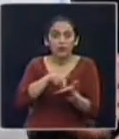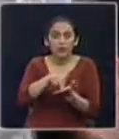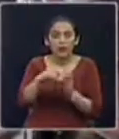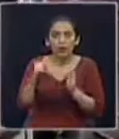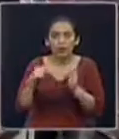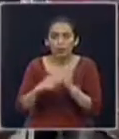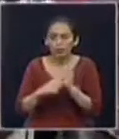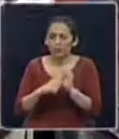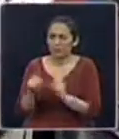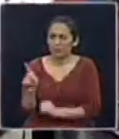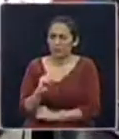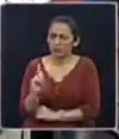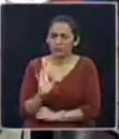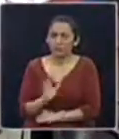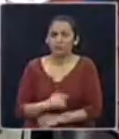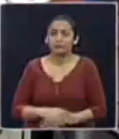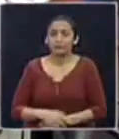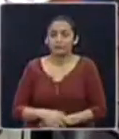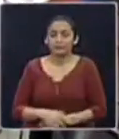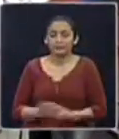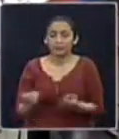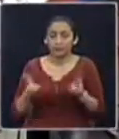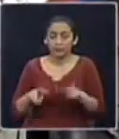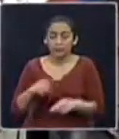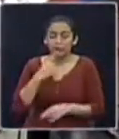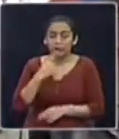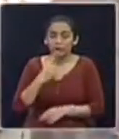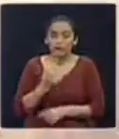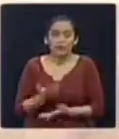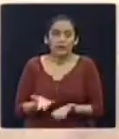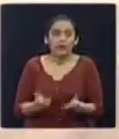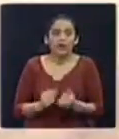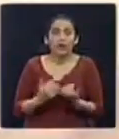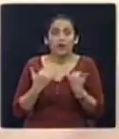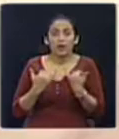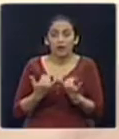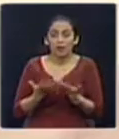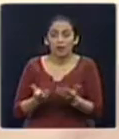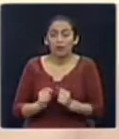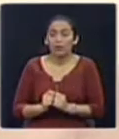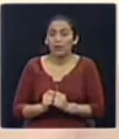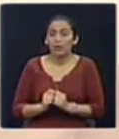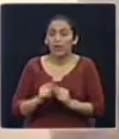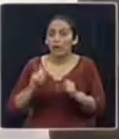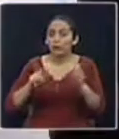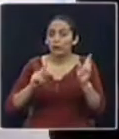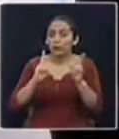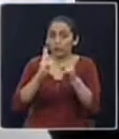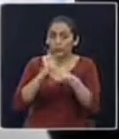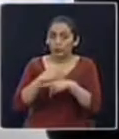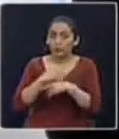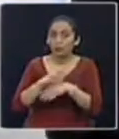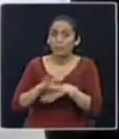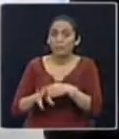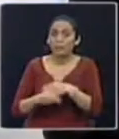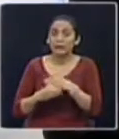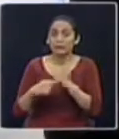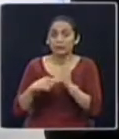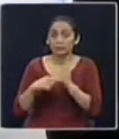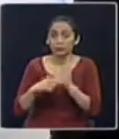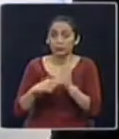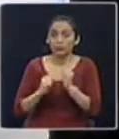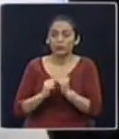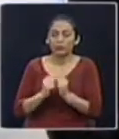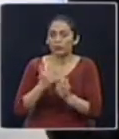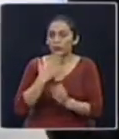plazo. Agregó que también acordaron la eliminación de ciertos aspectos del impuesto a la salida de divisas. Estamos de acuerdo en que debemos